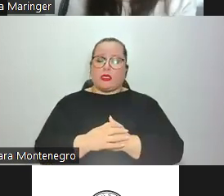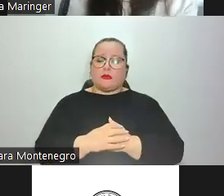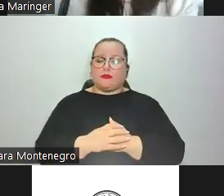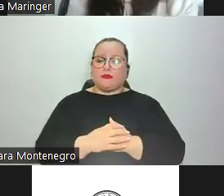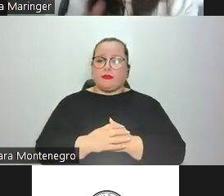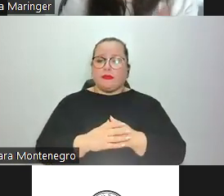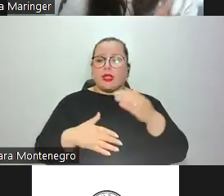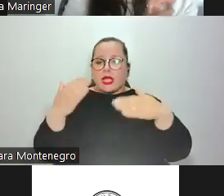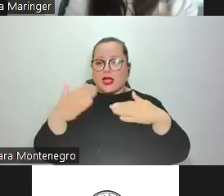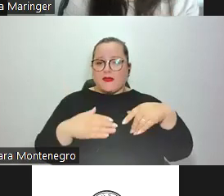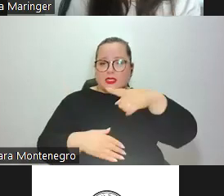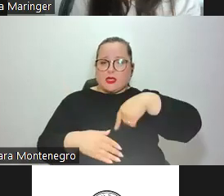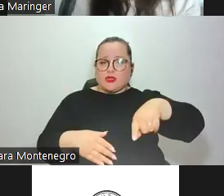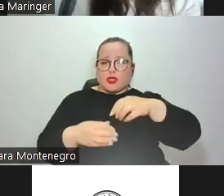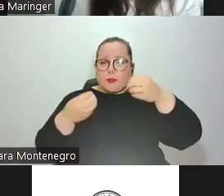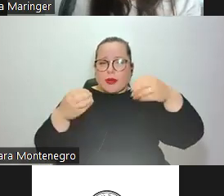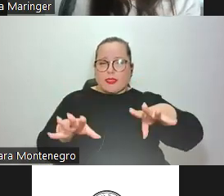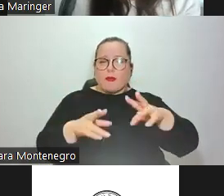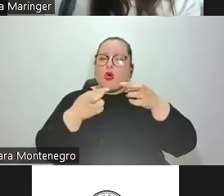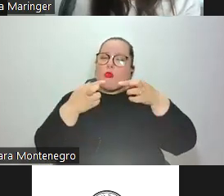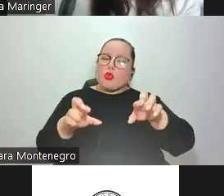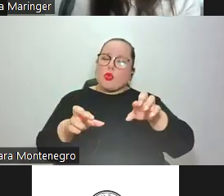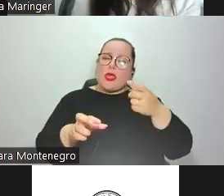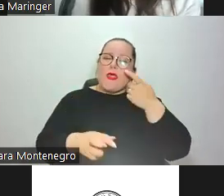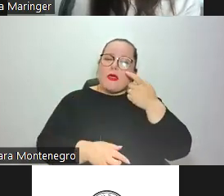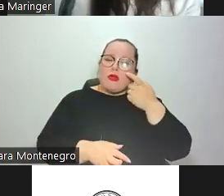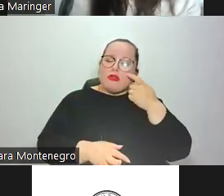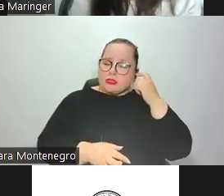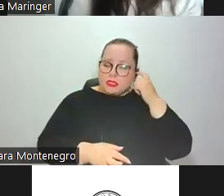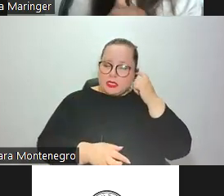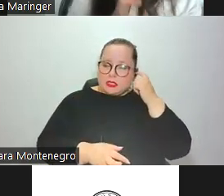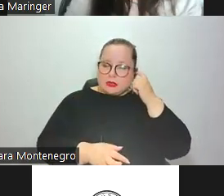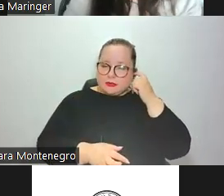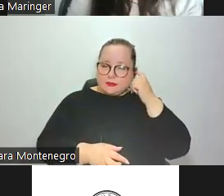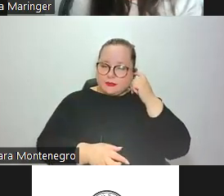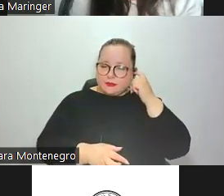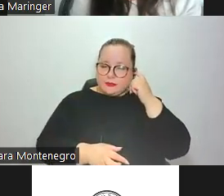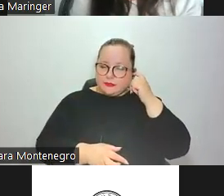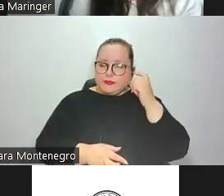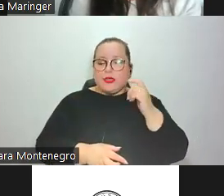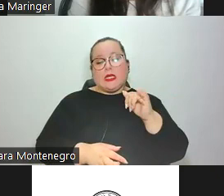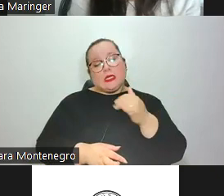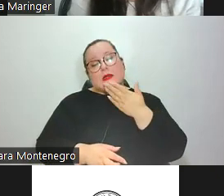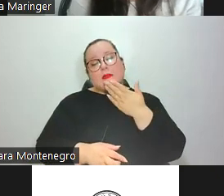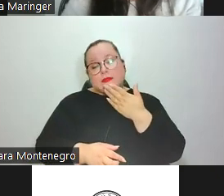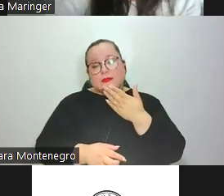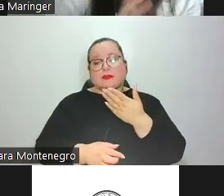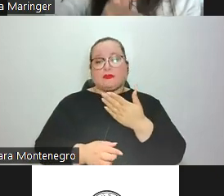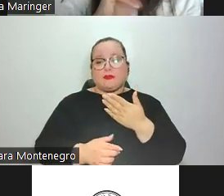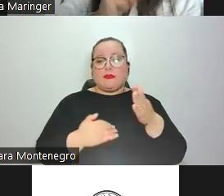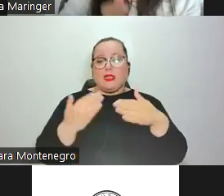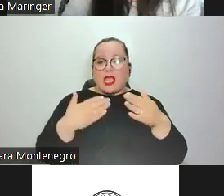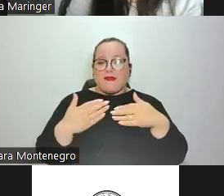A veces se pierden esas oportunidades de conocerse y también el tema de las, quizá, de